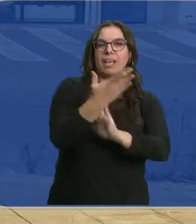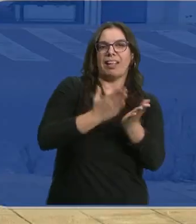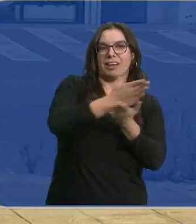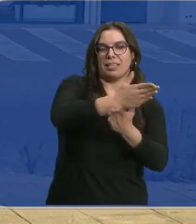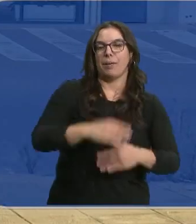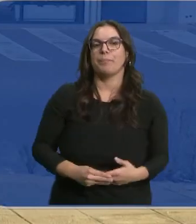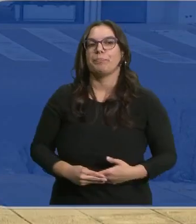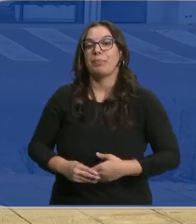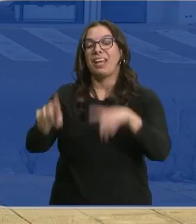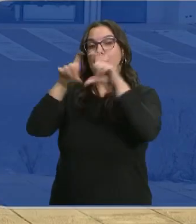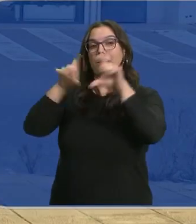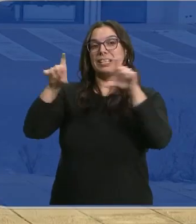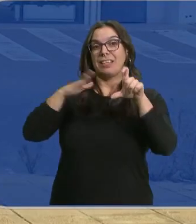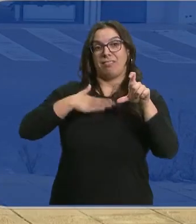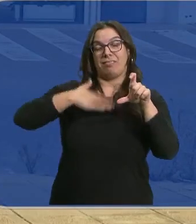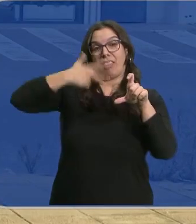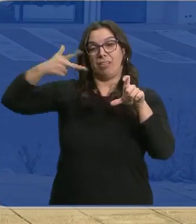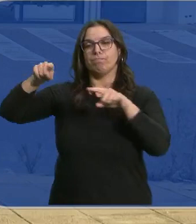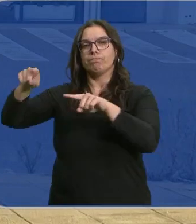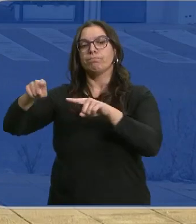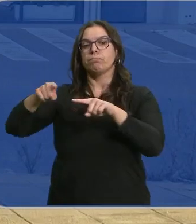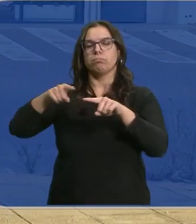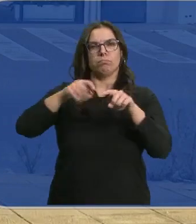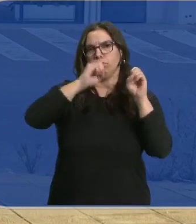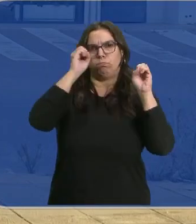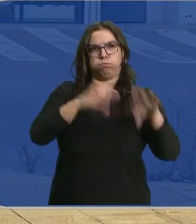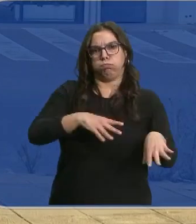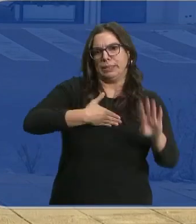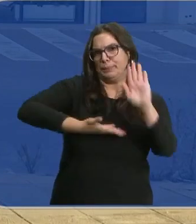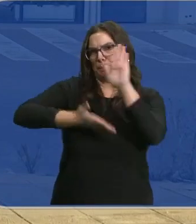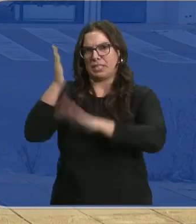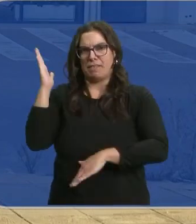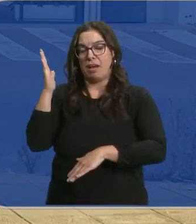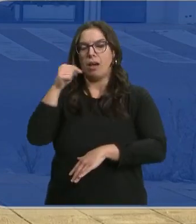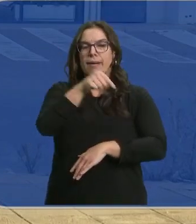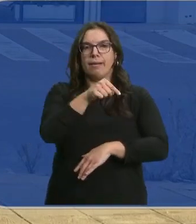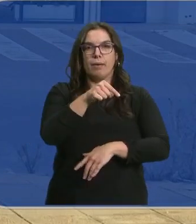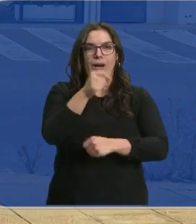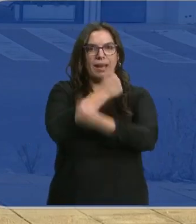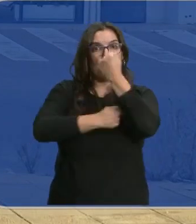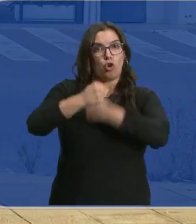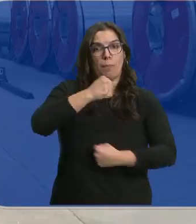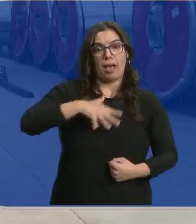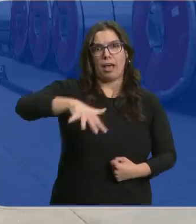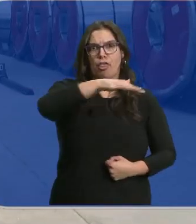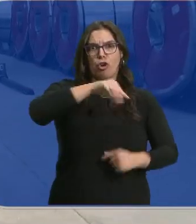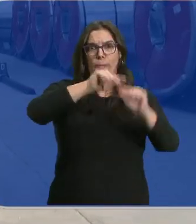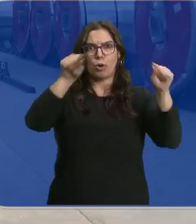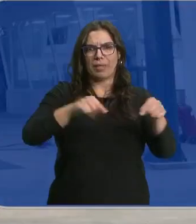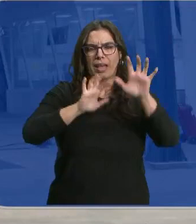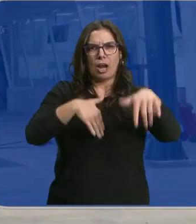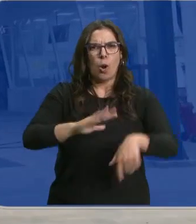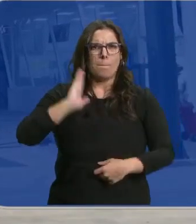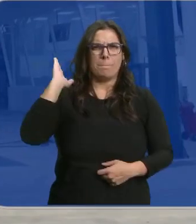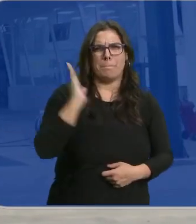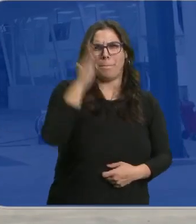Cuando la empresa danesa Vestas abandonó este polígono de Villadangos, dejó un importante agujero en la economía de la provincia de